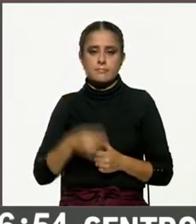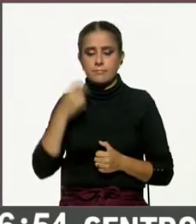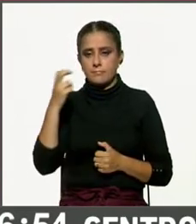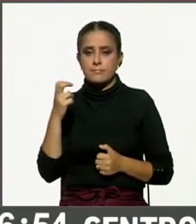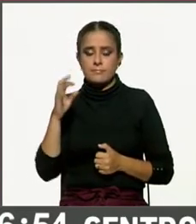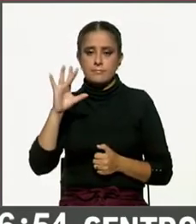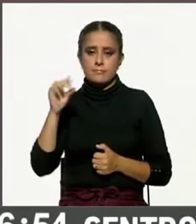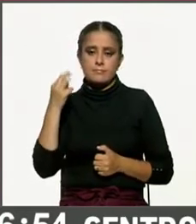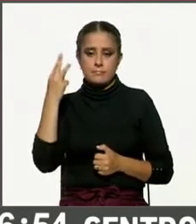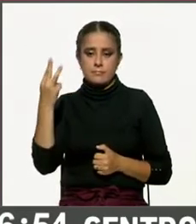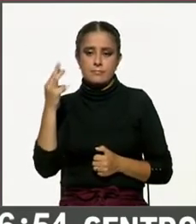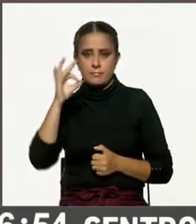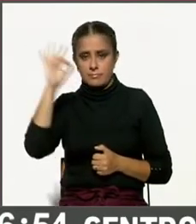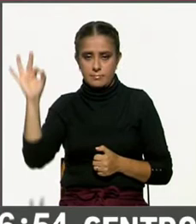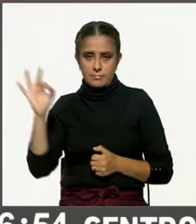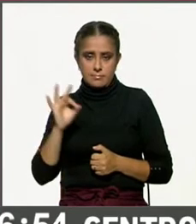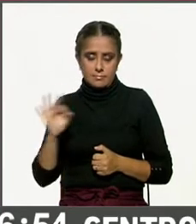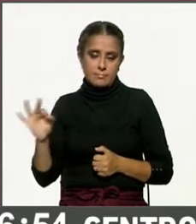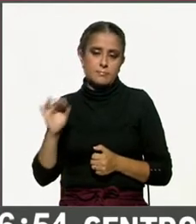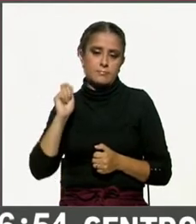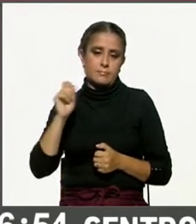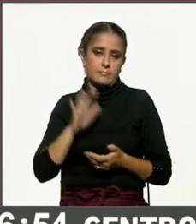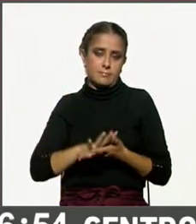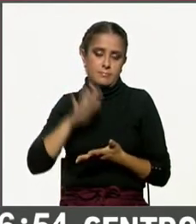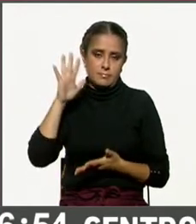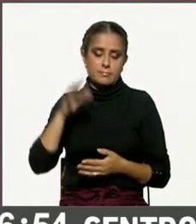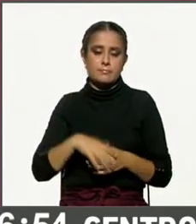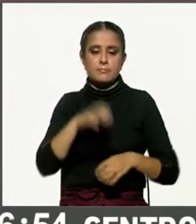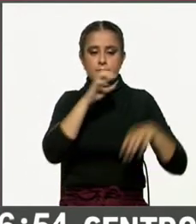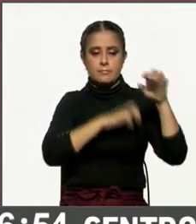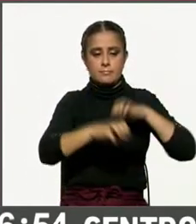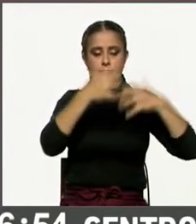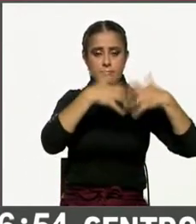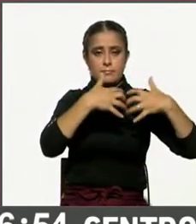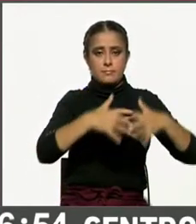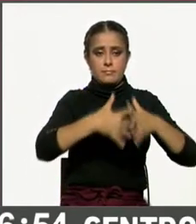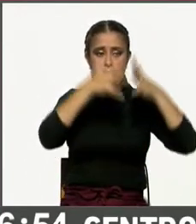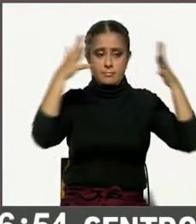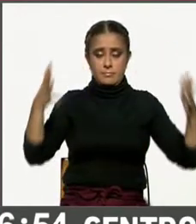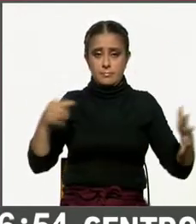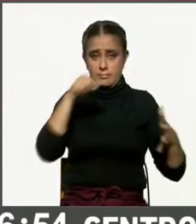53%, que es la mayoría. Grandes empresas del país,